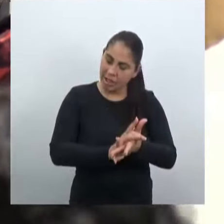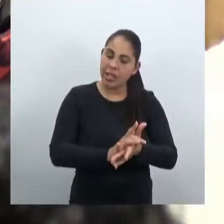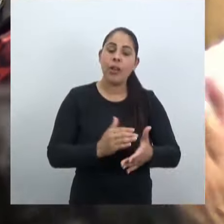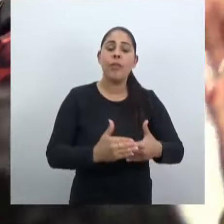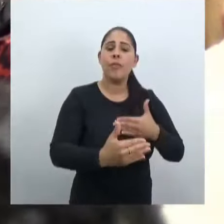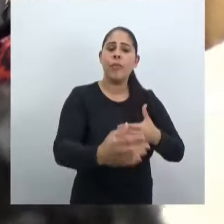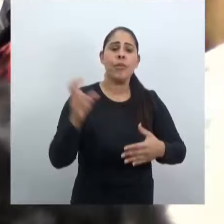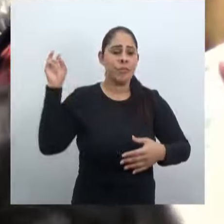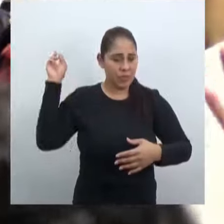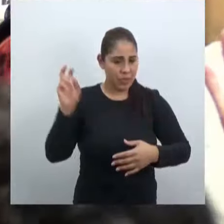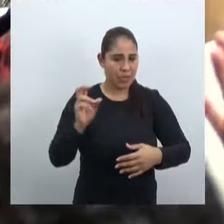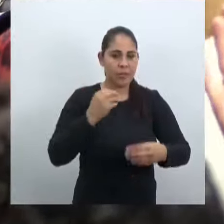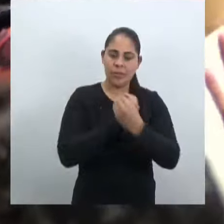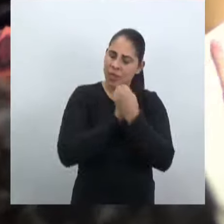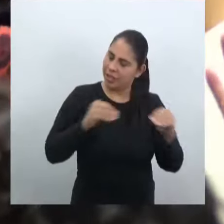oído?